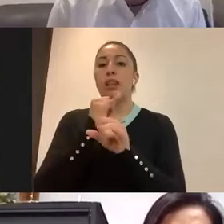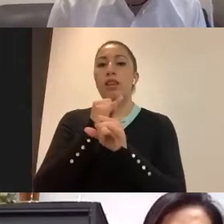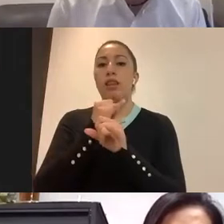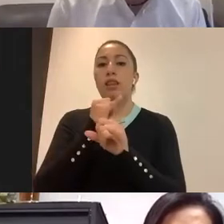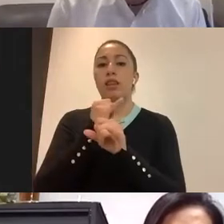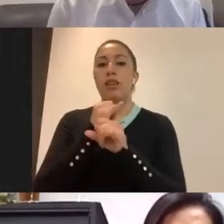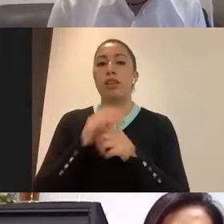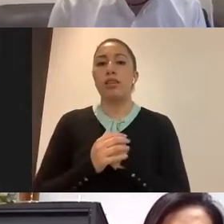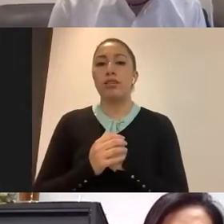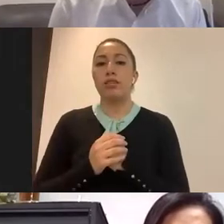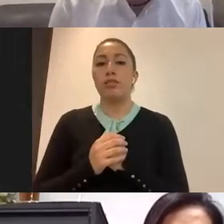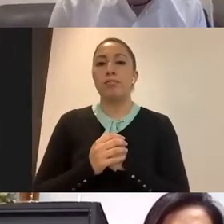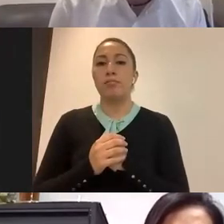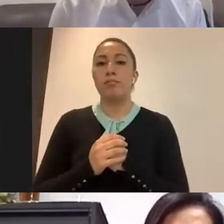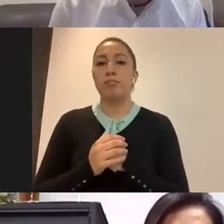Fernando.